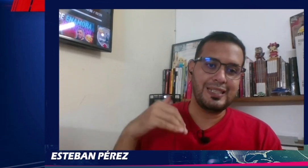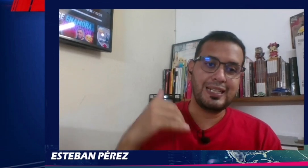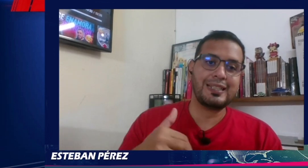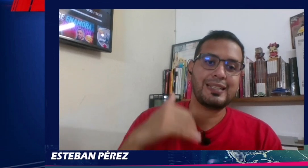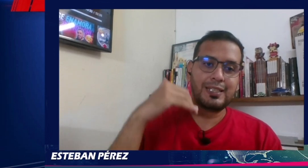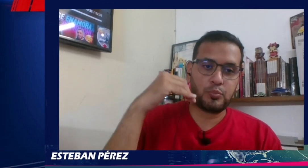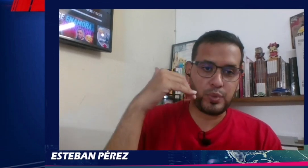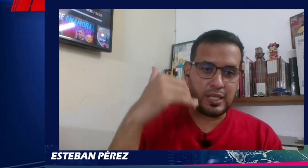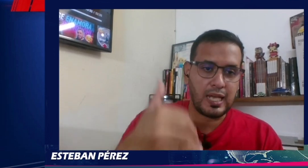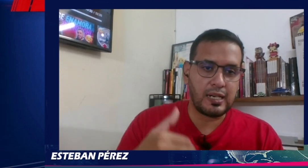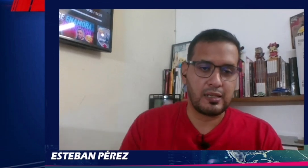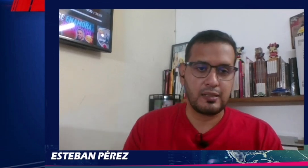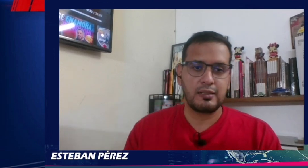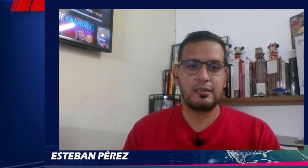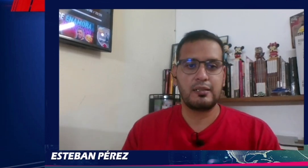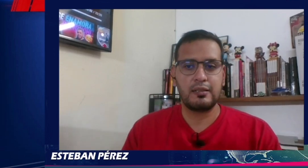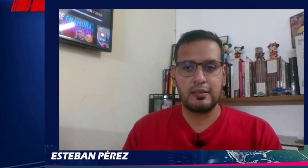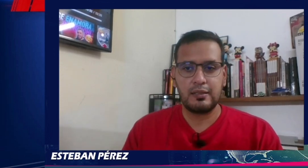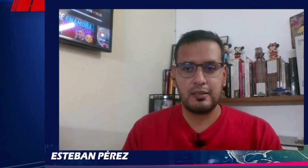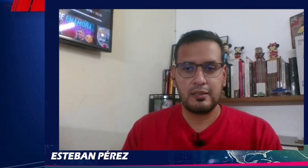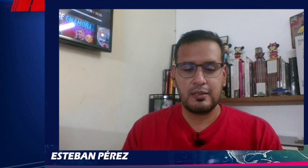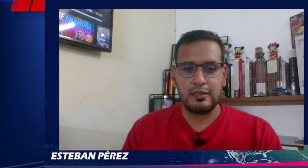donde te tienes que esperar.